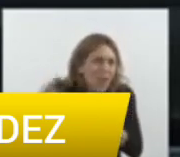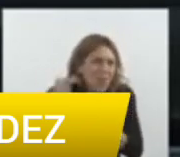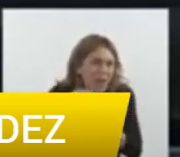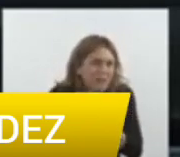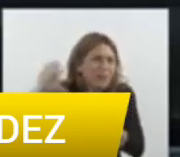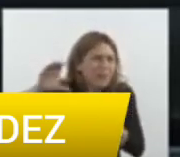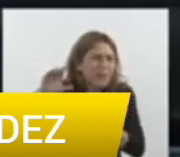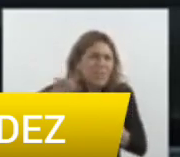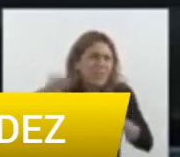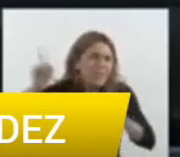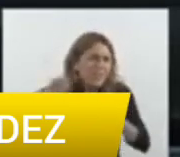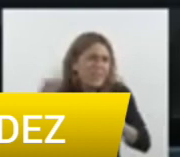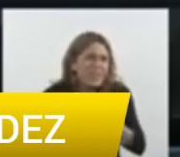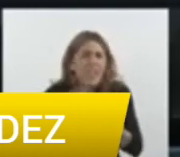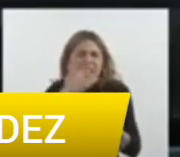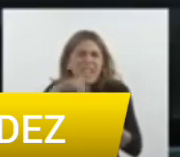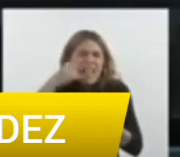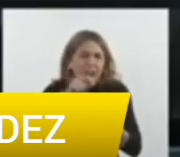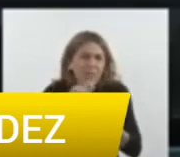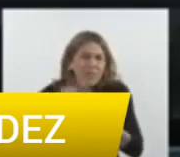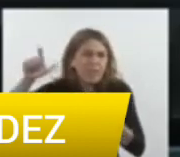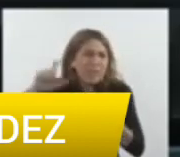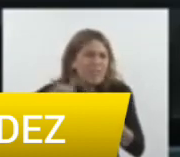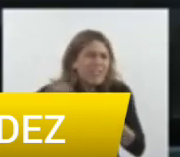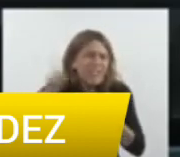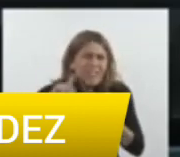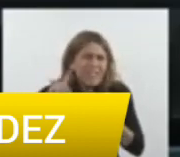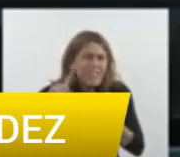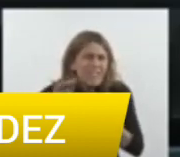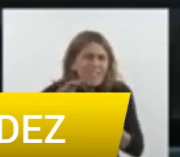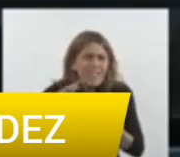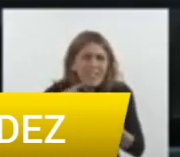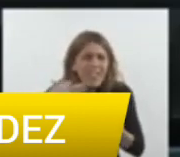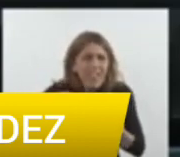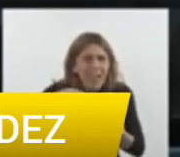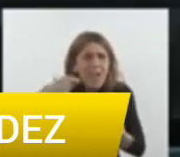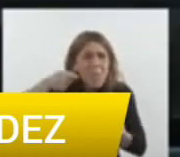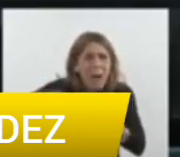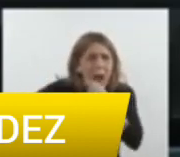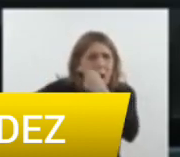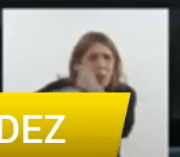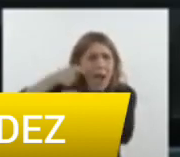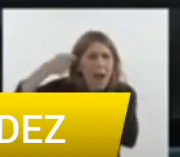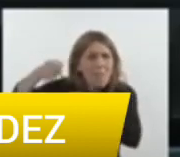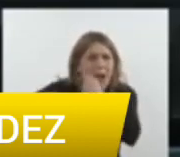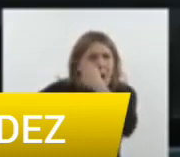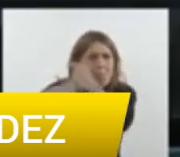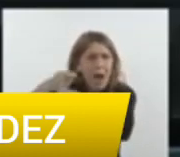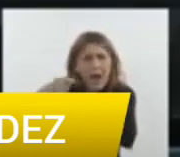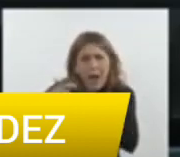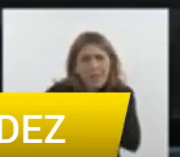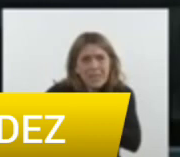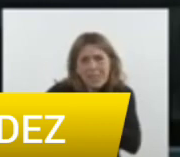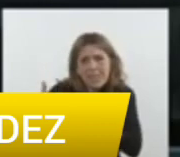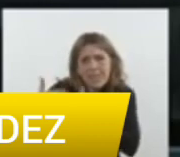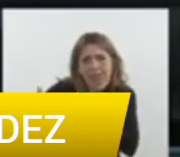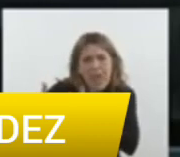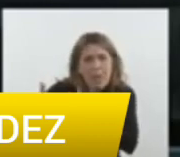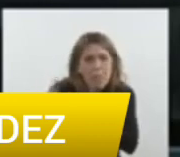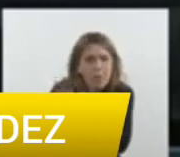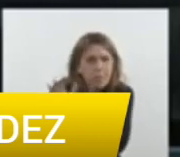tasas enormes, y que deba todo eso pagarse en plazos que definitivamente no